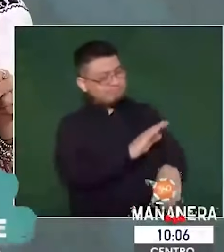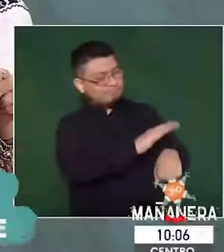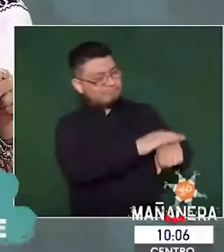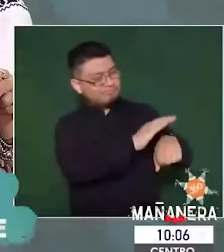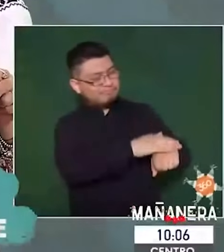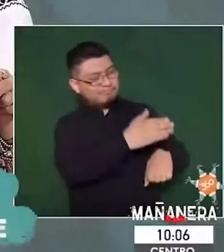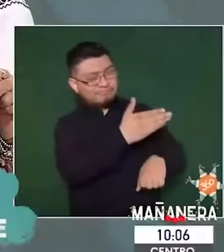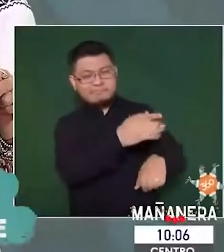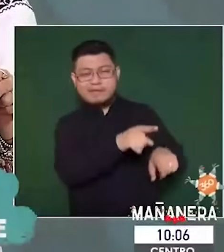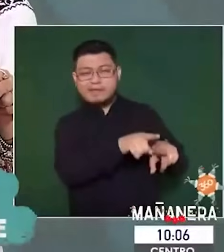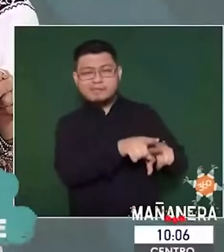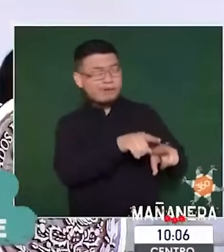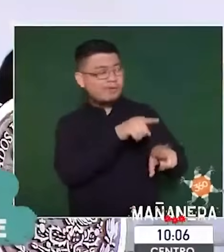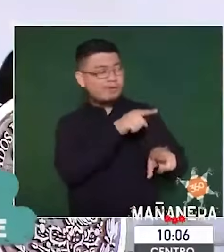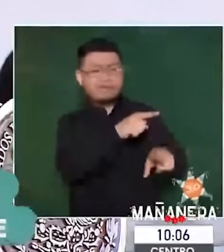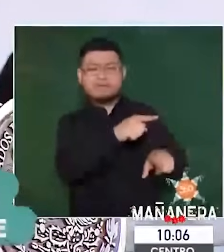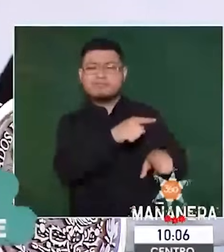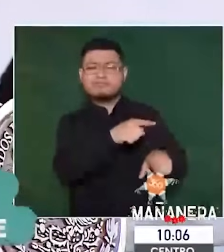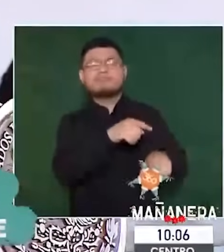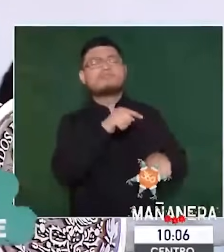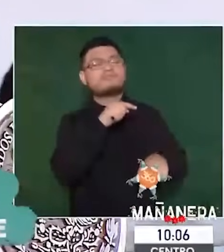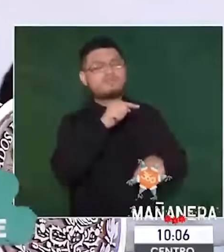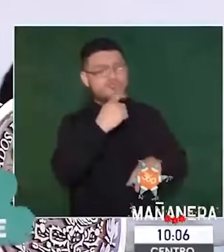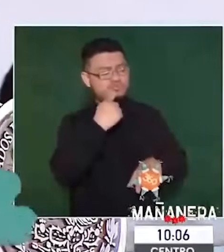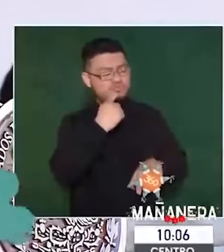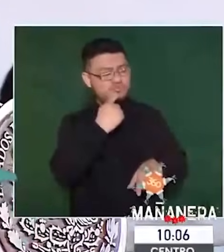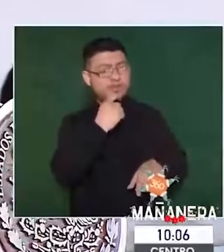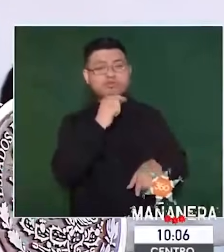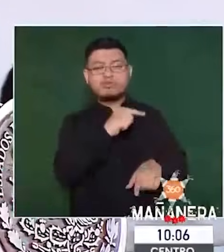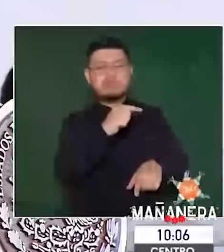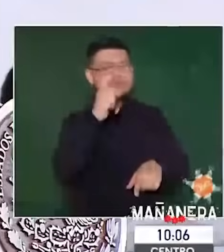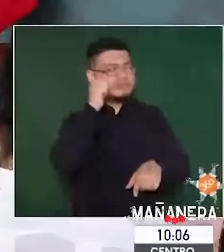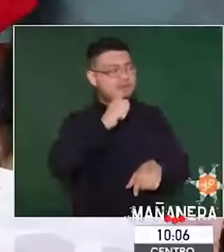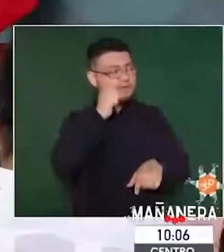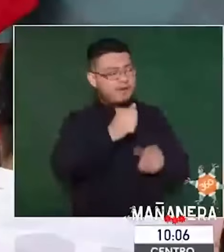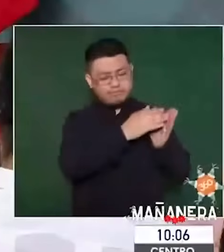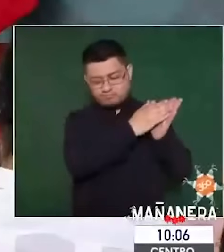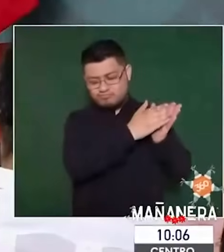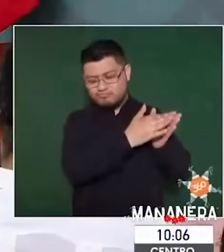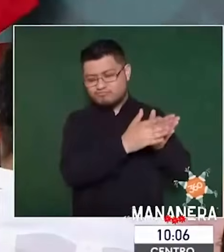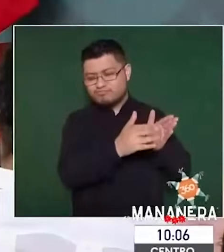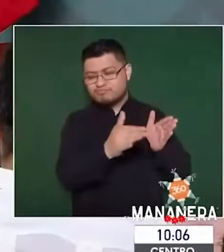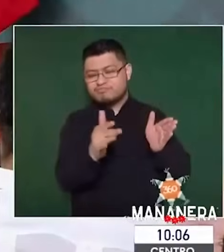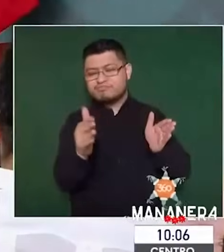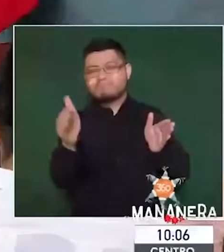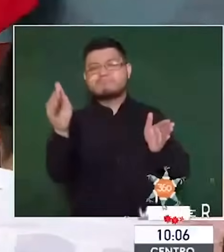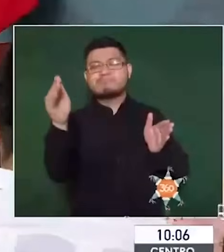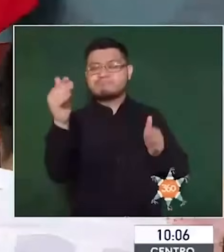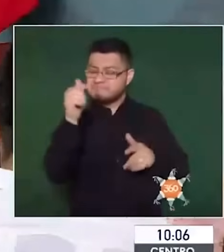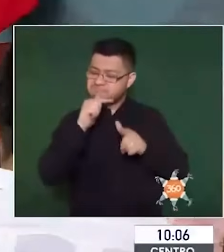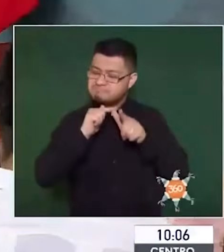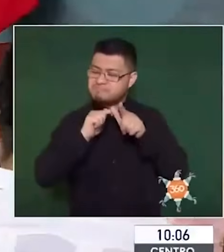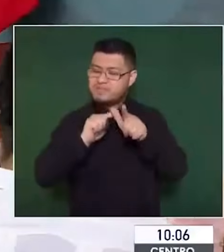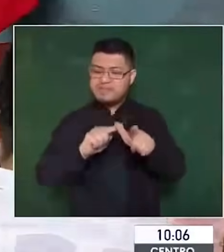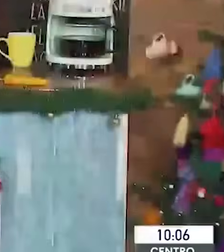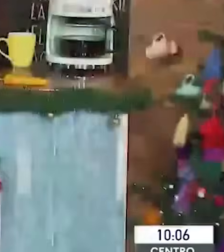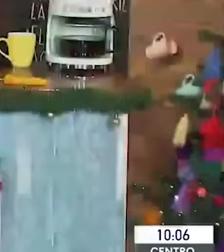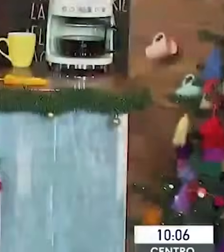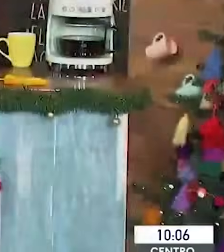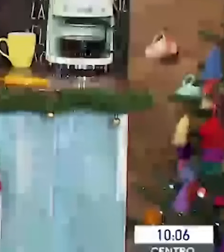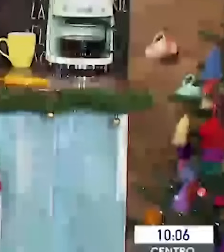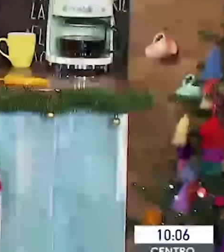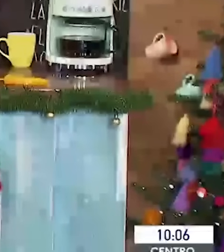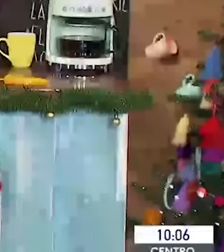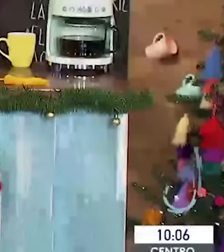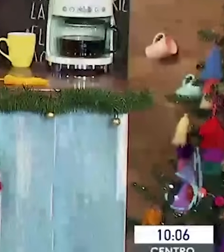seguirás creciendo en el tiempo como ceiba eterna. Muy agradecido, mi pueblo, para siempre. Y